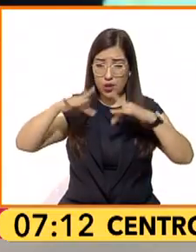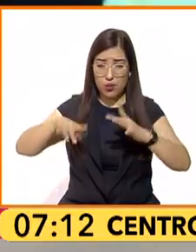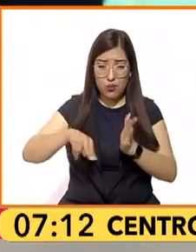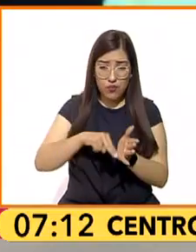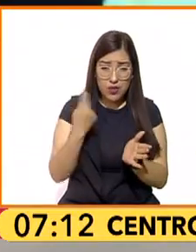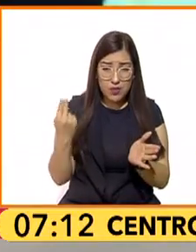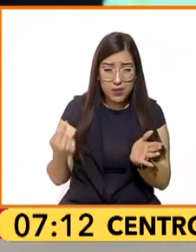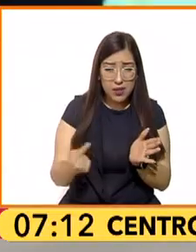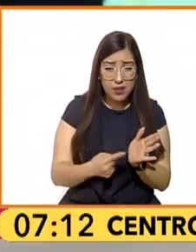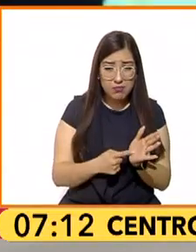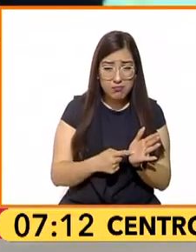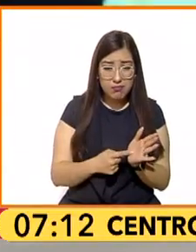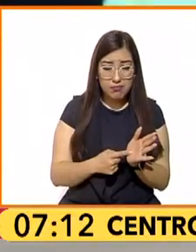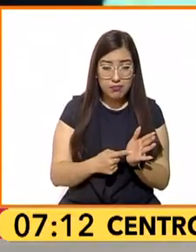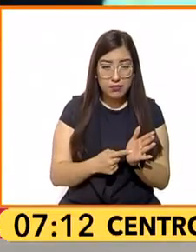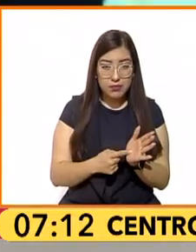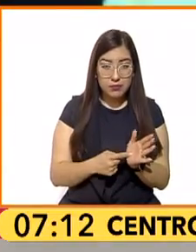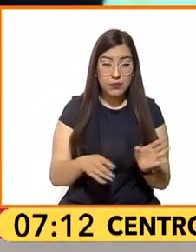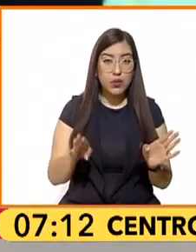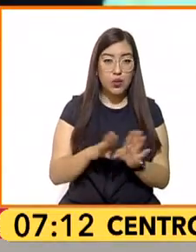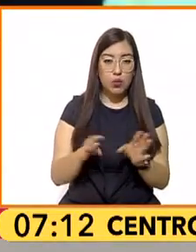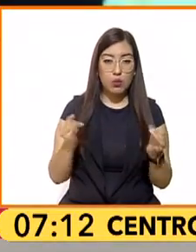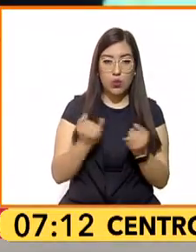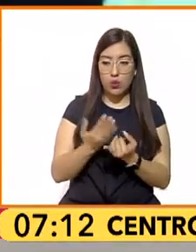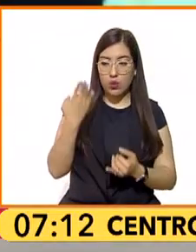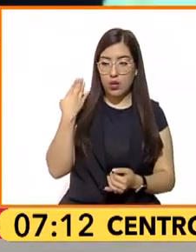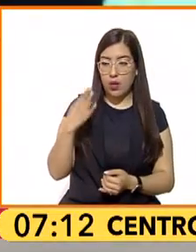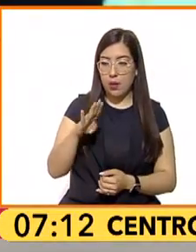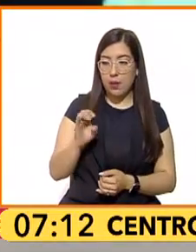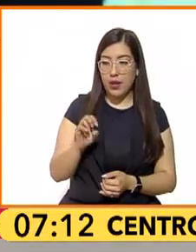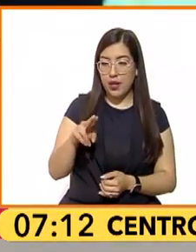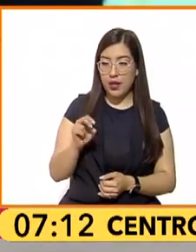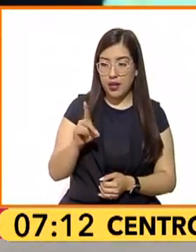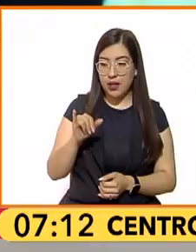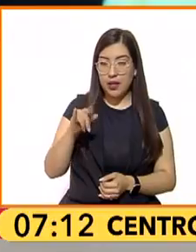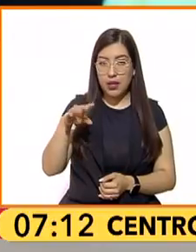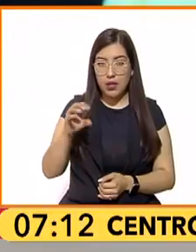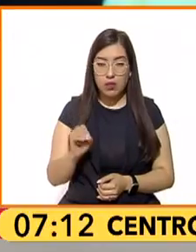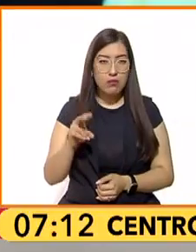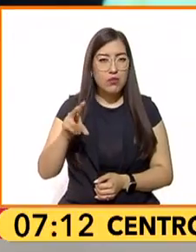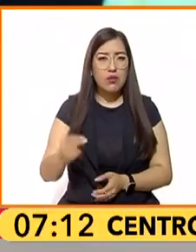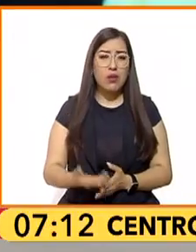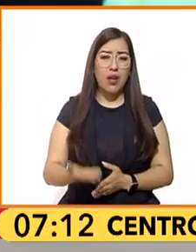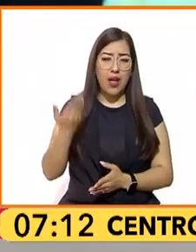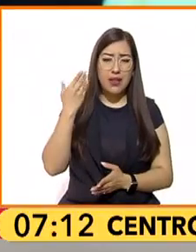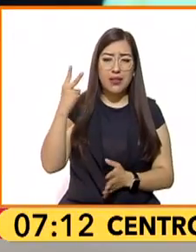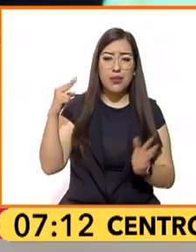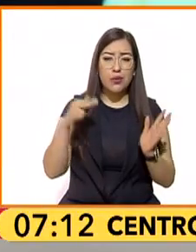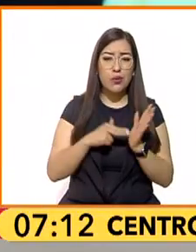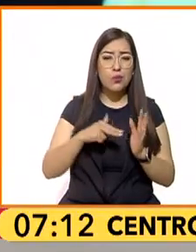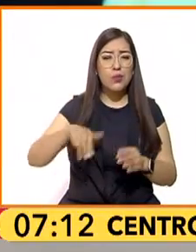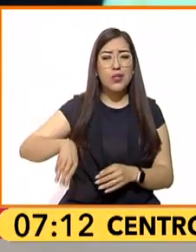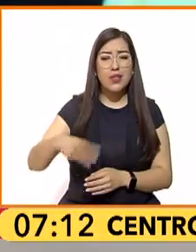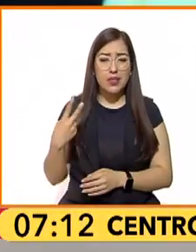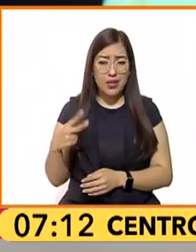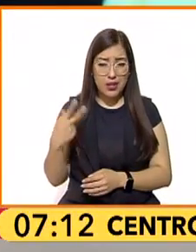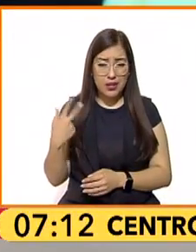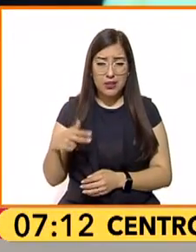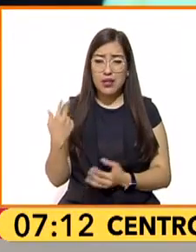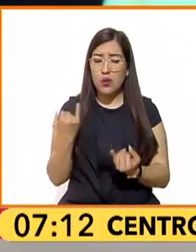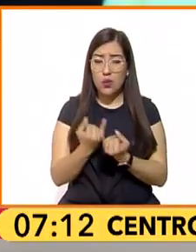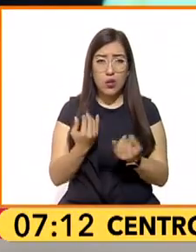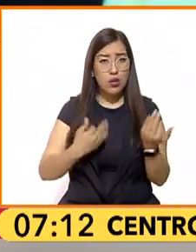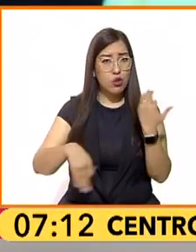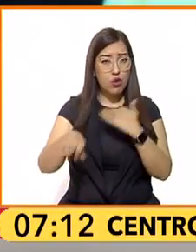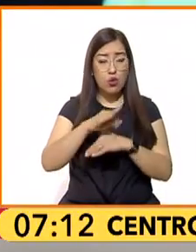¿No? Como Benedicto dice, y no es que firmara la renuncia, la firmó en 2013 cuando entra. Todos los papas tienen